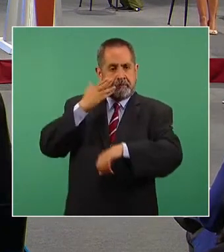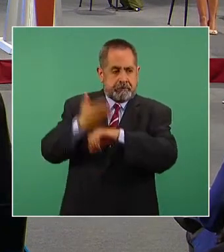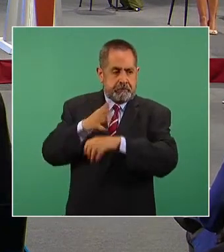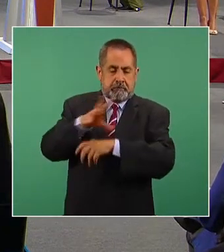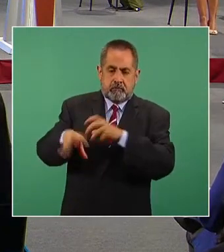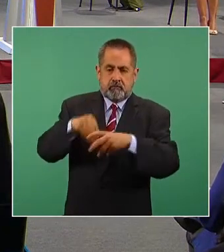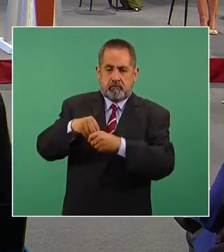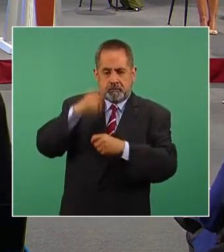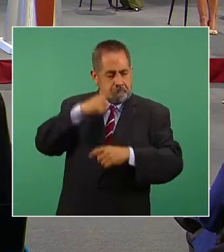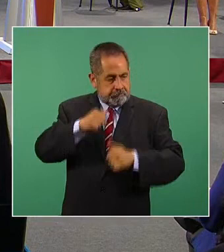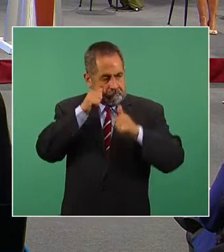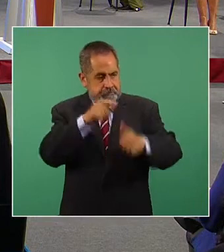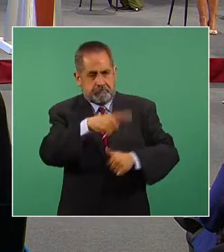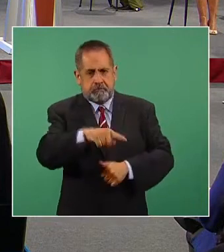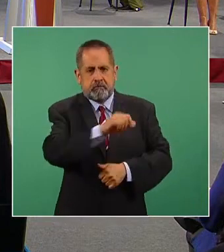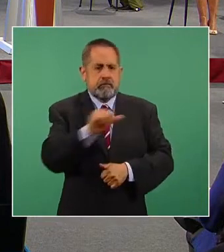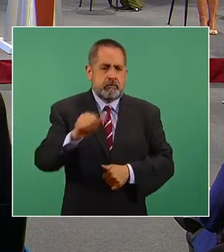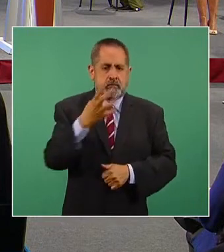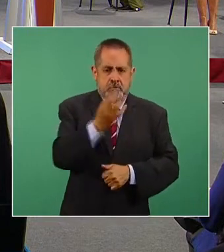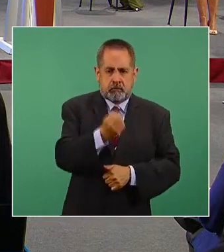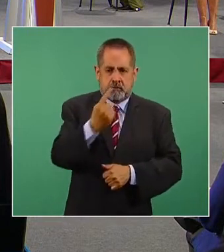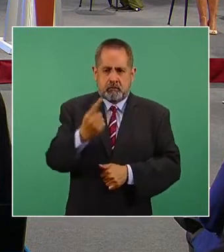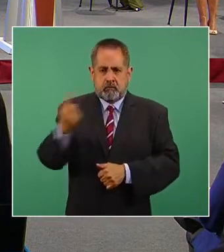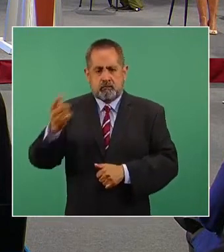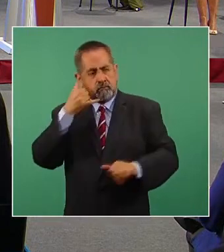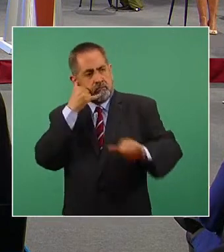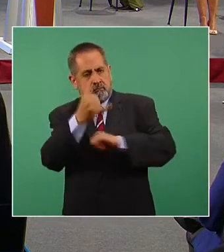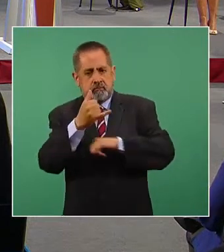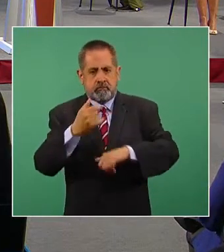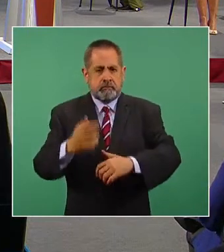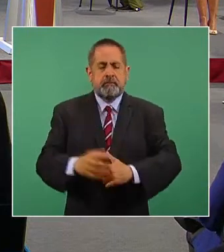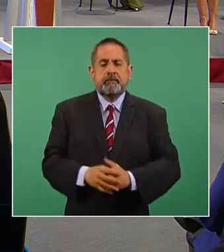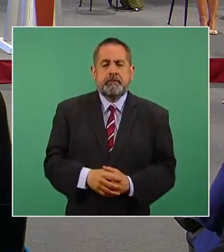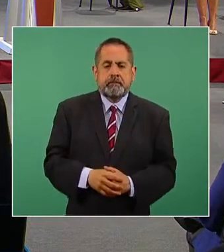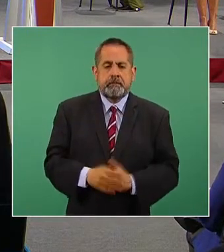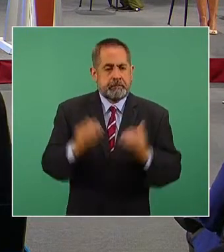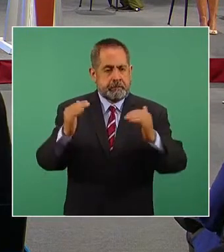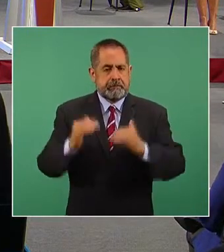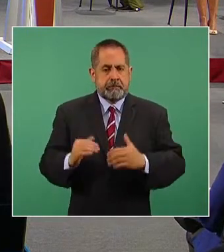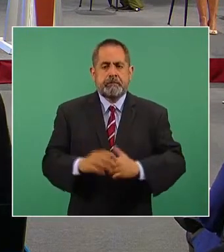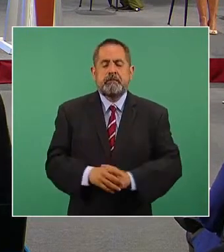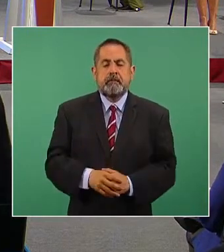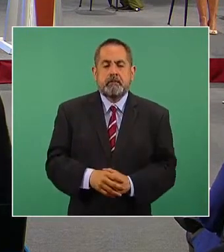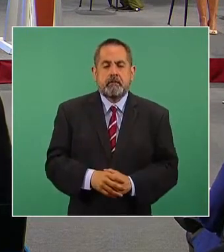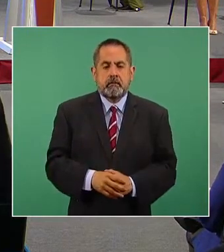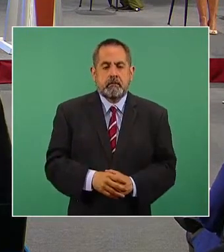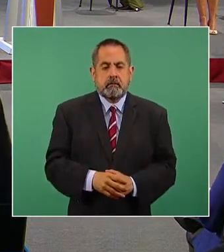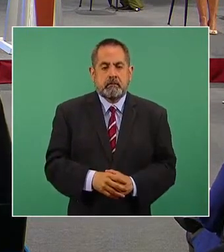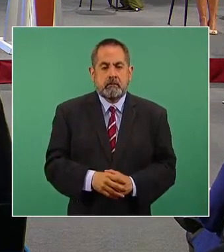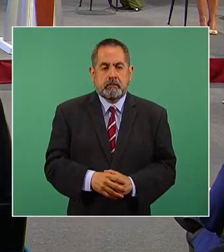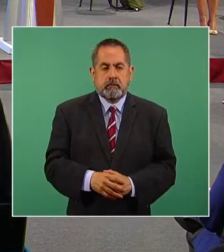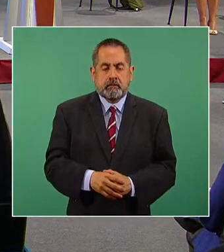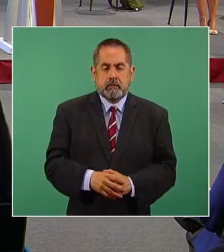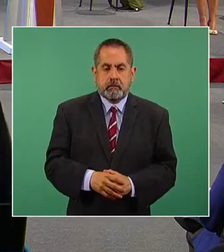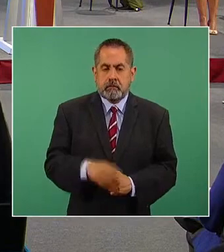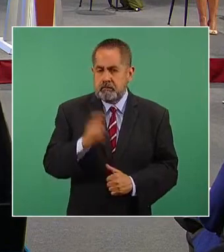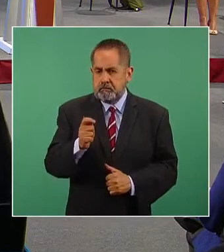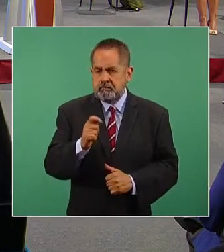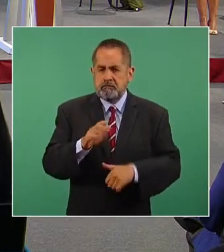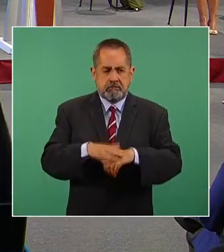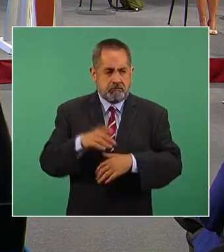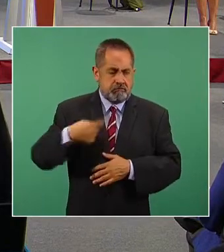de la atención al 911. En la siguiente, aquí señalar que